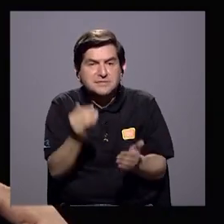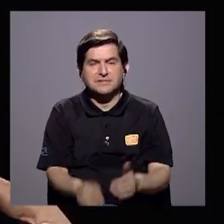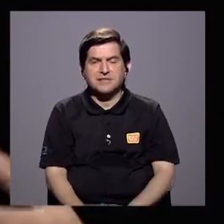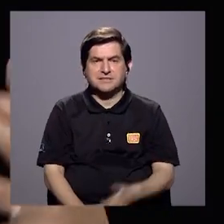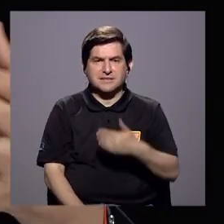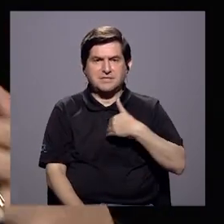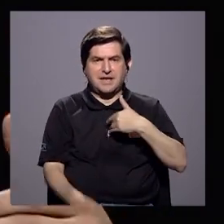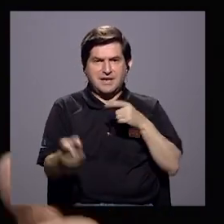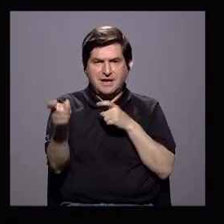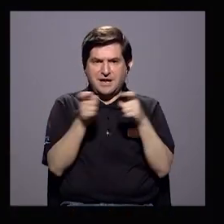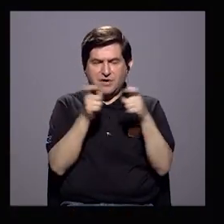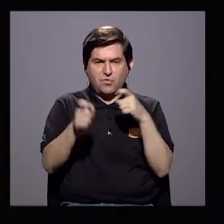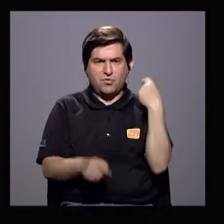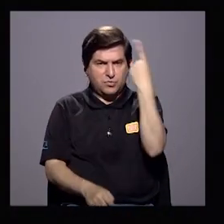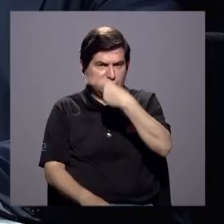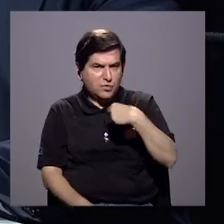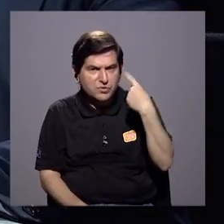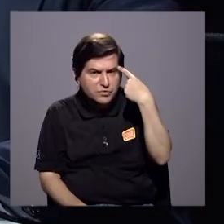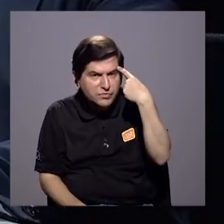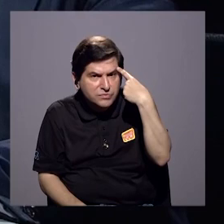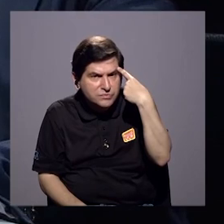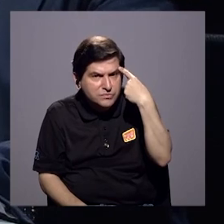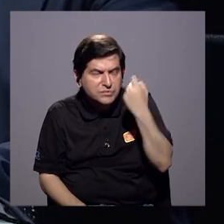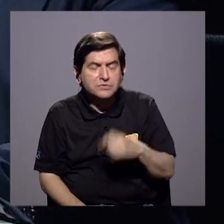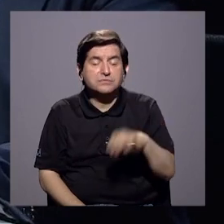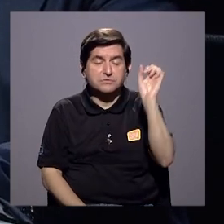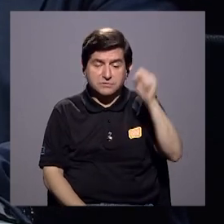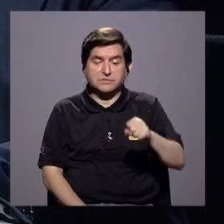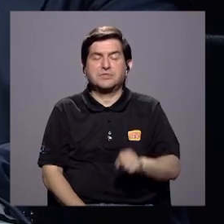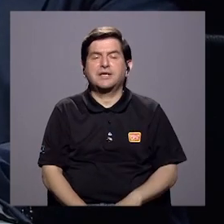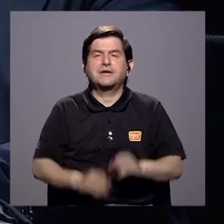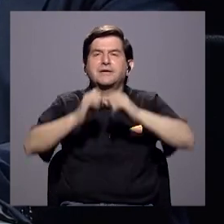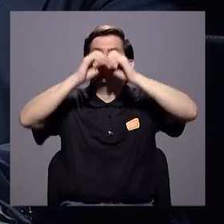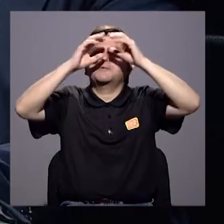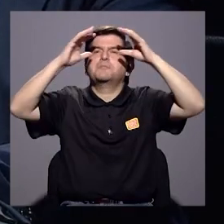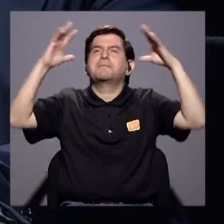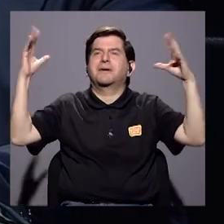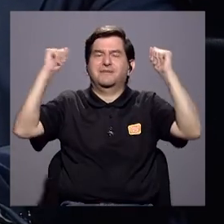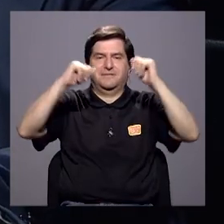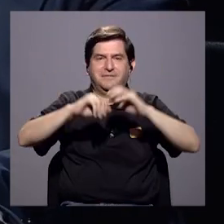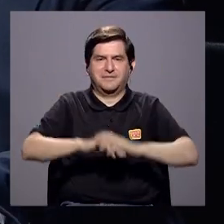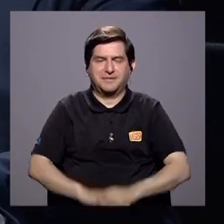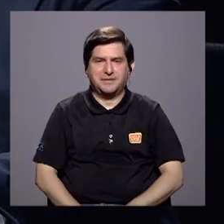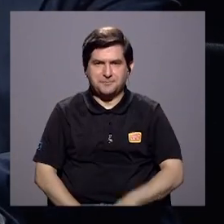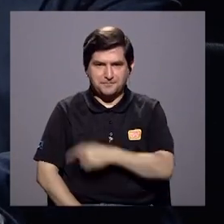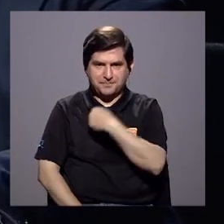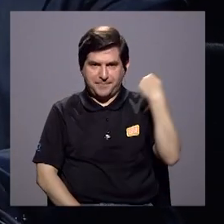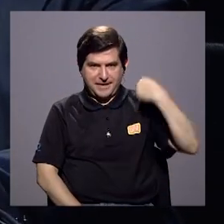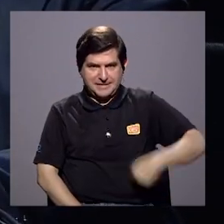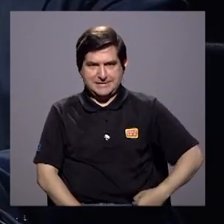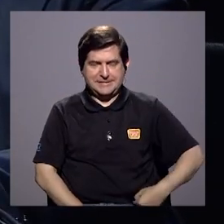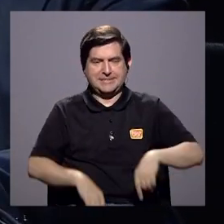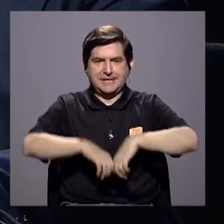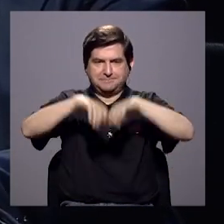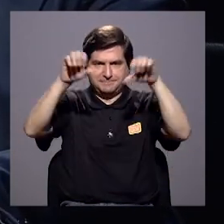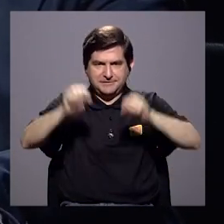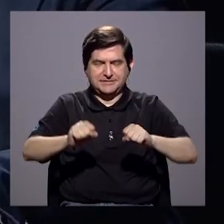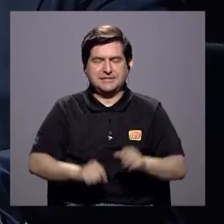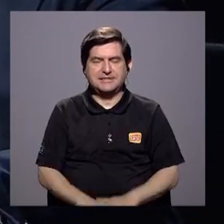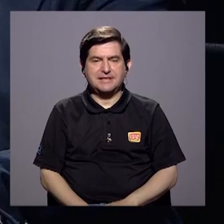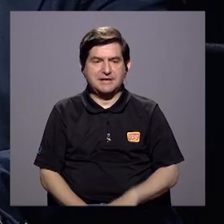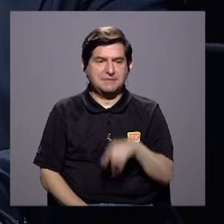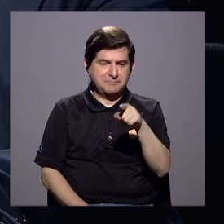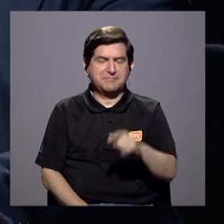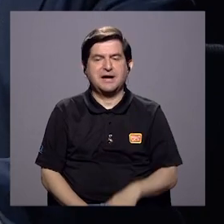tengamos un control vía retrato correcto nada más imaginemos que en china por ejemplo hay un sistema de